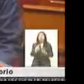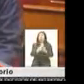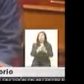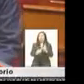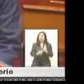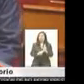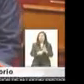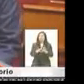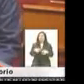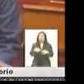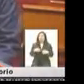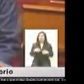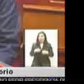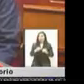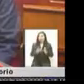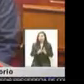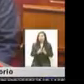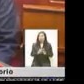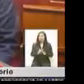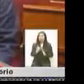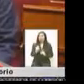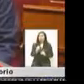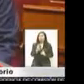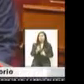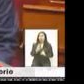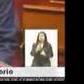reglamento aprobado por Decreto Supremo número